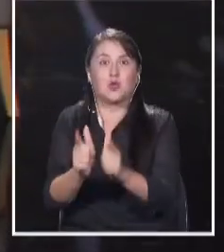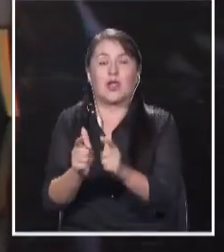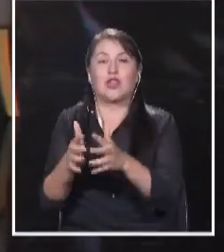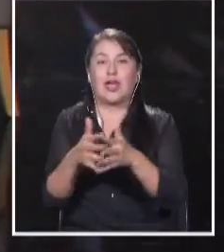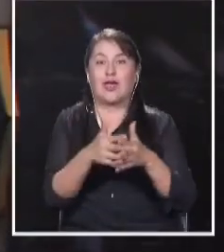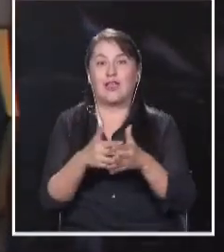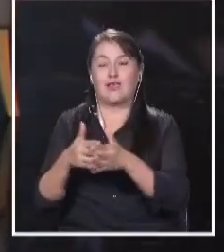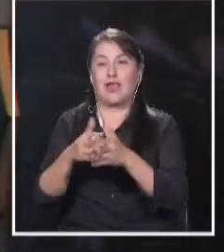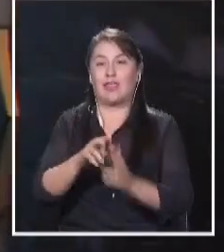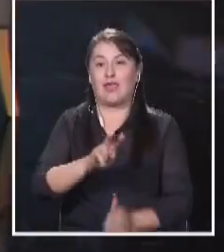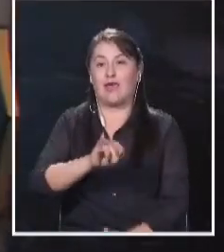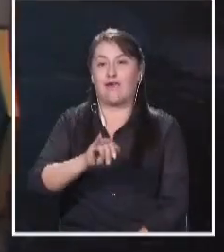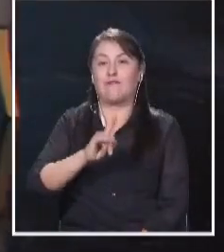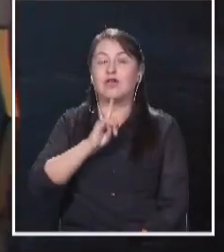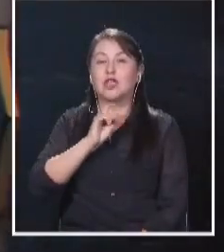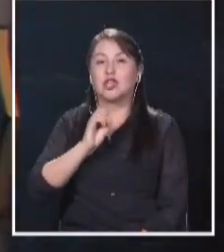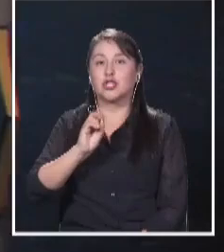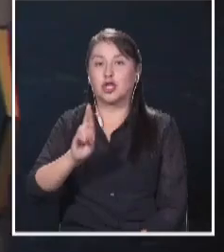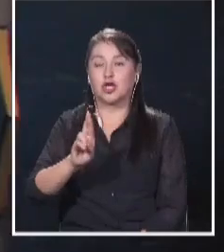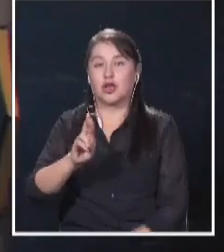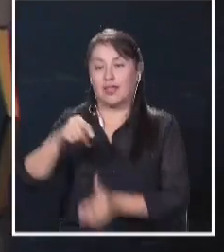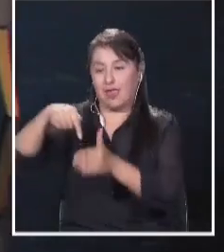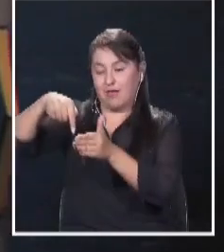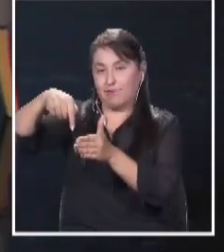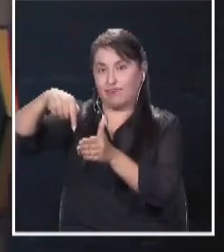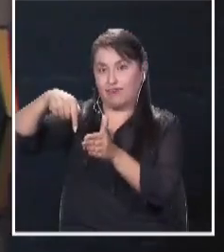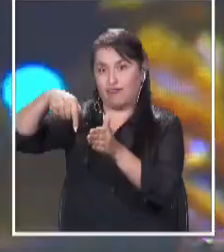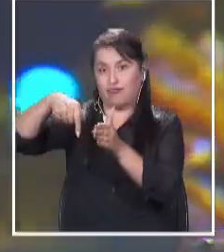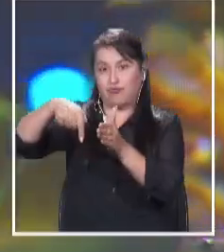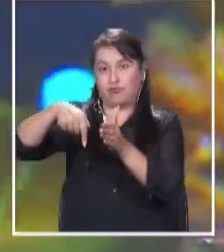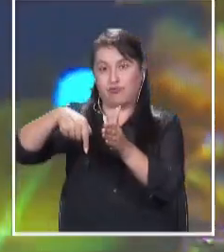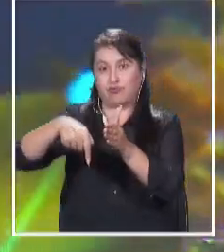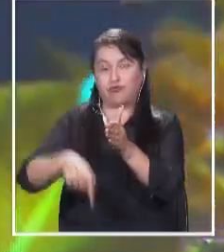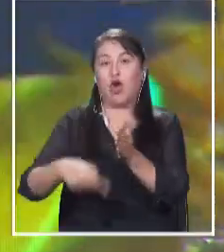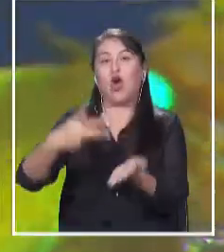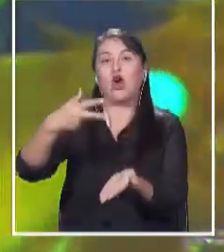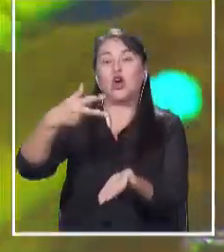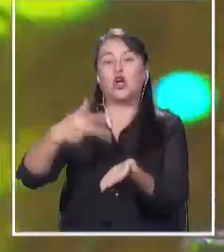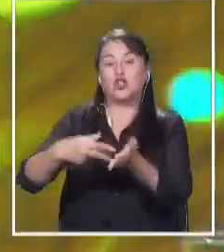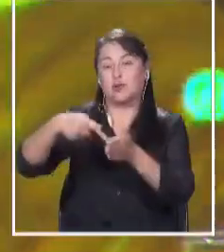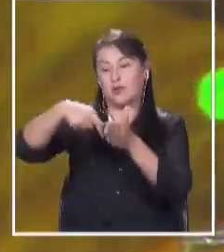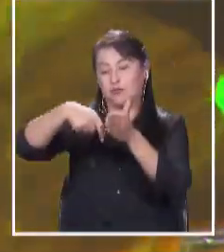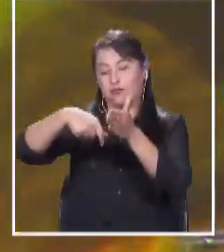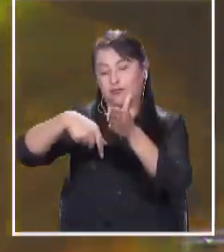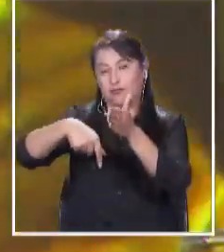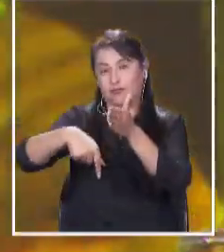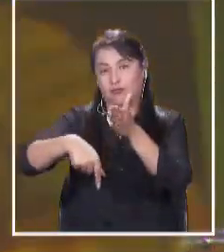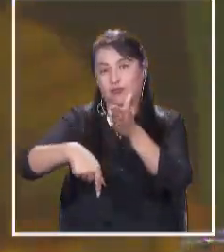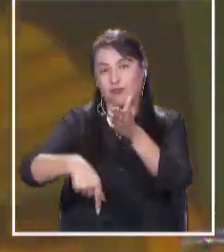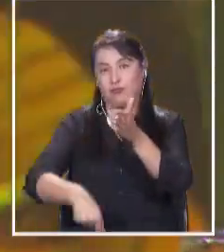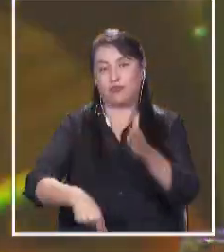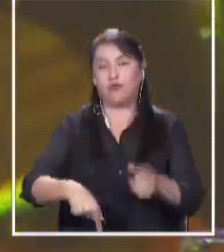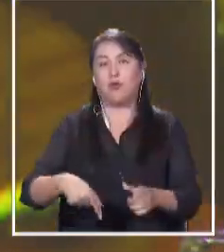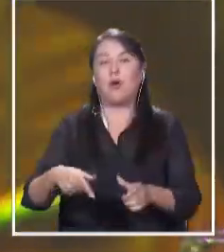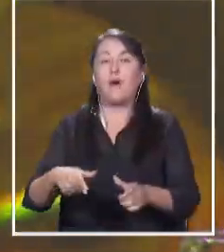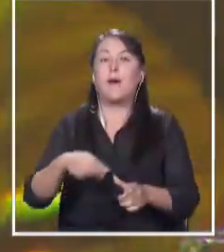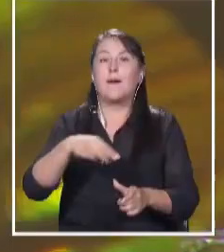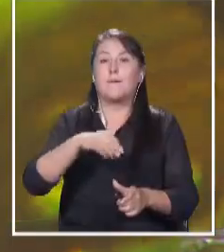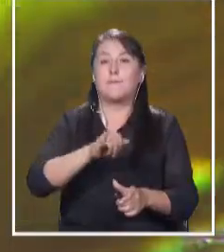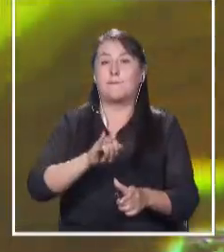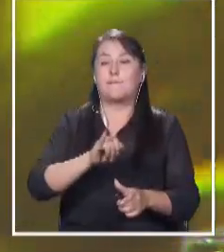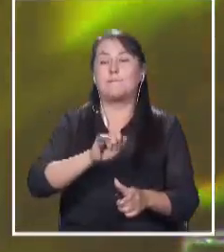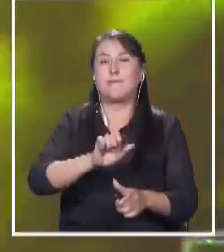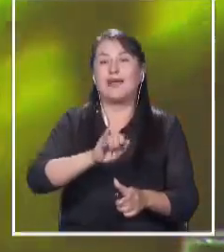estadounidense Víctor Vescovo a descender a más de 8.000 metros frente a la península de Mejillones en